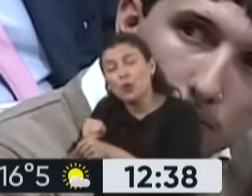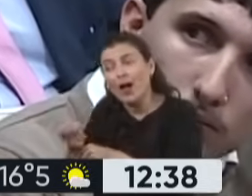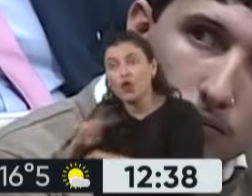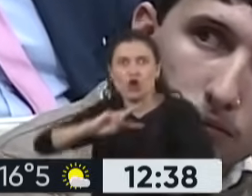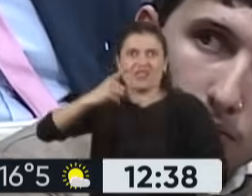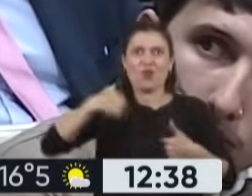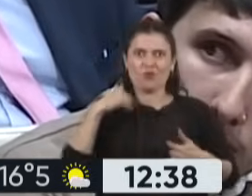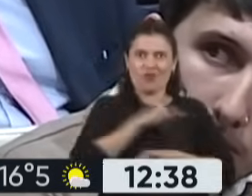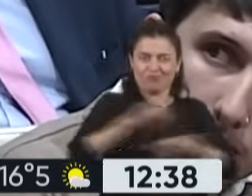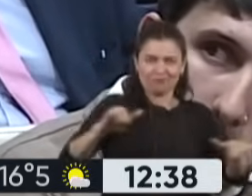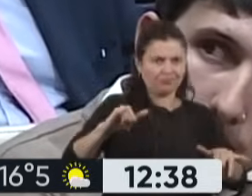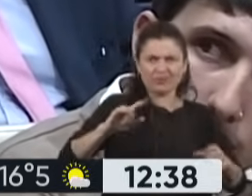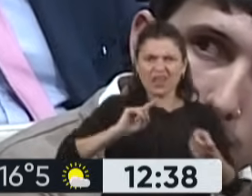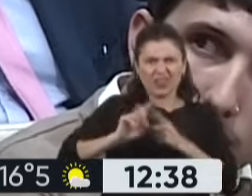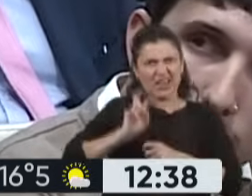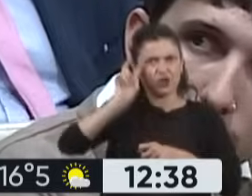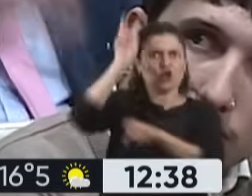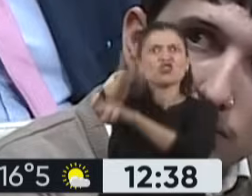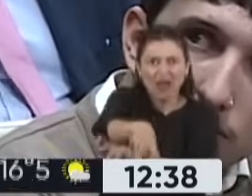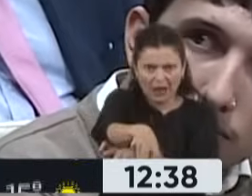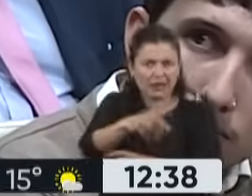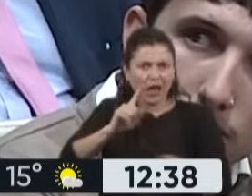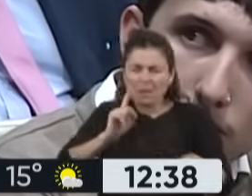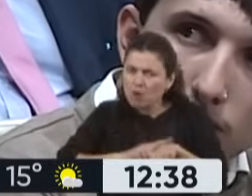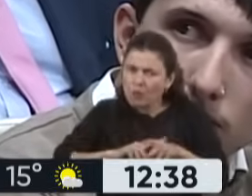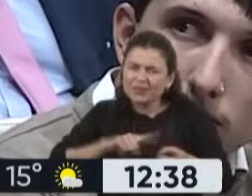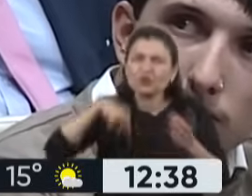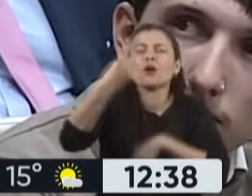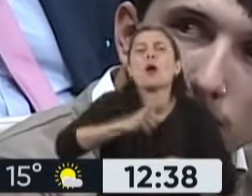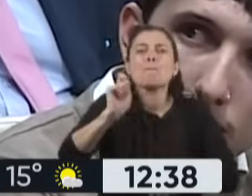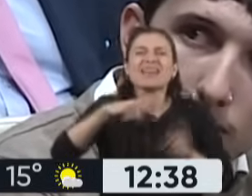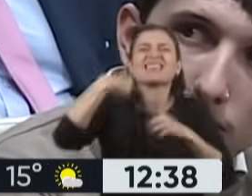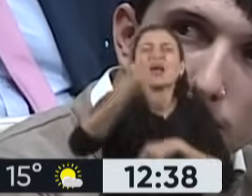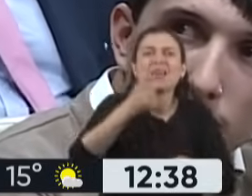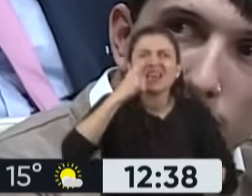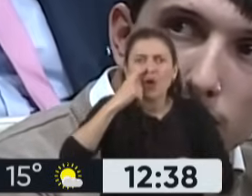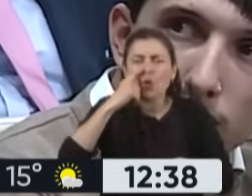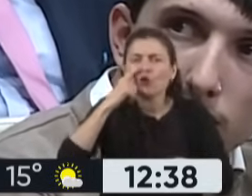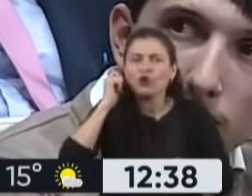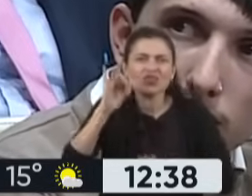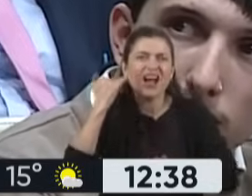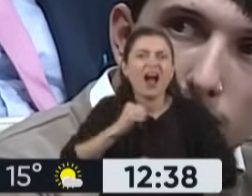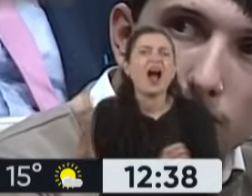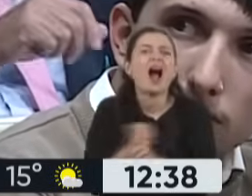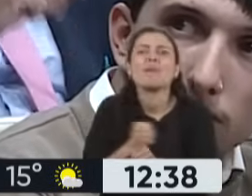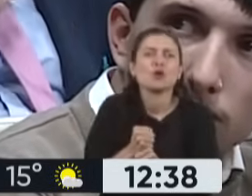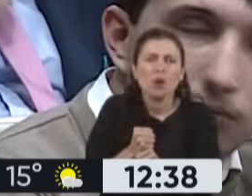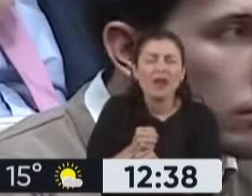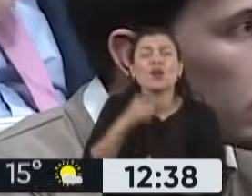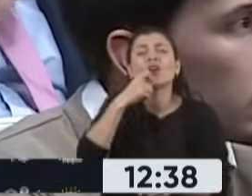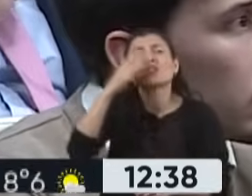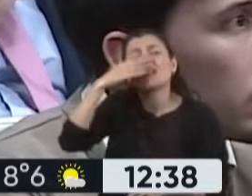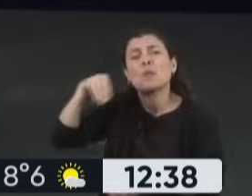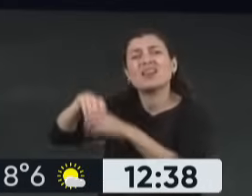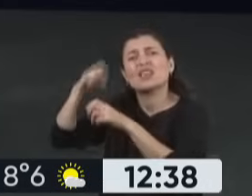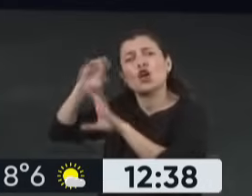Esto ya entra en vigencia independientemente a lo que pueda ocurrir en el Congreso. Le pregunto por lo naturalmente complicado que resulta Entra que en avancen.